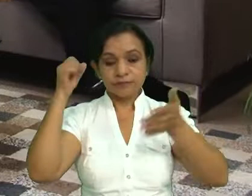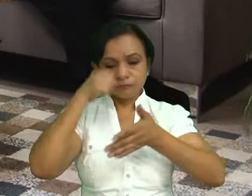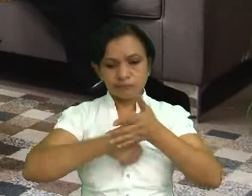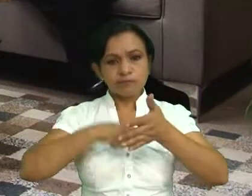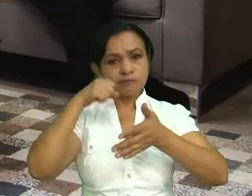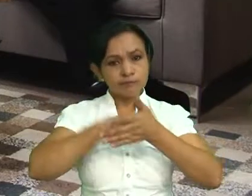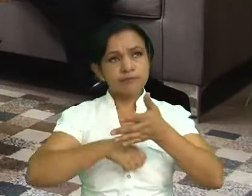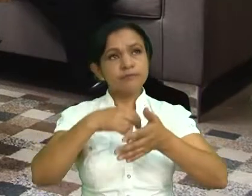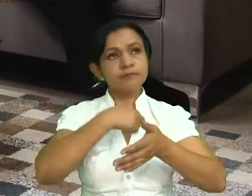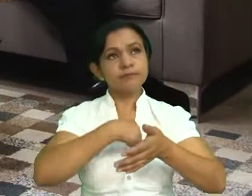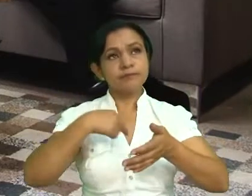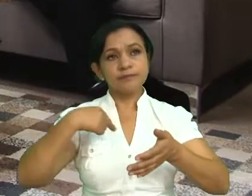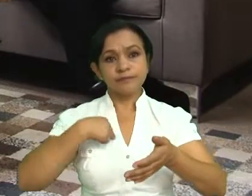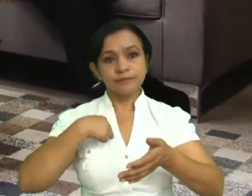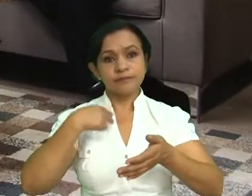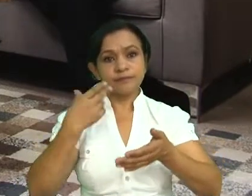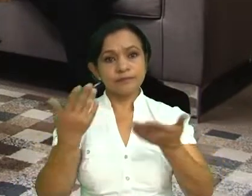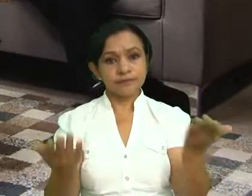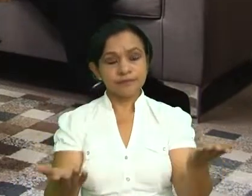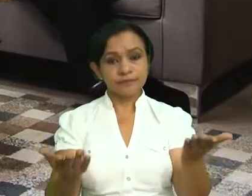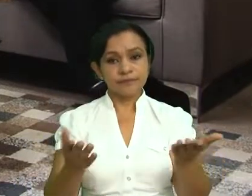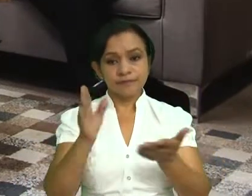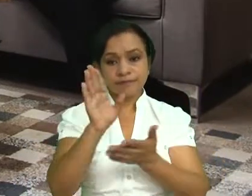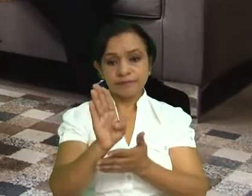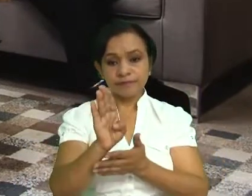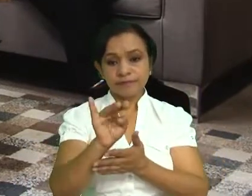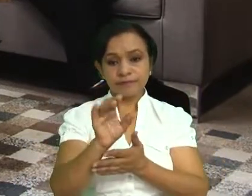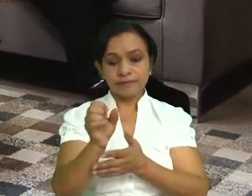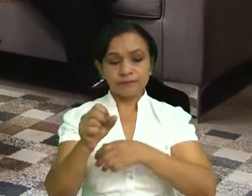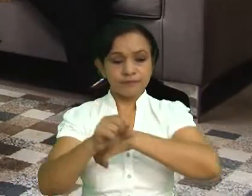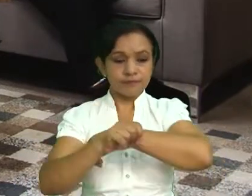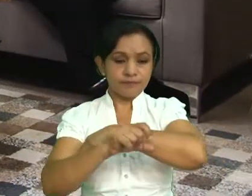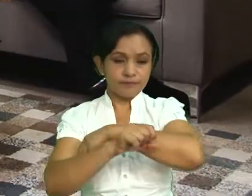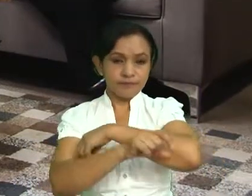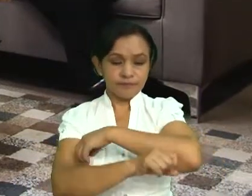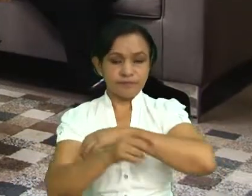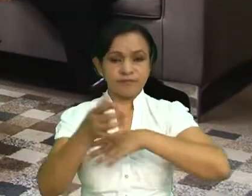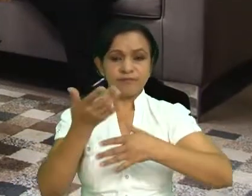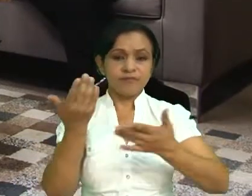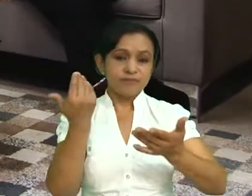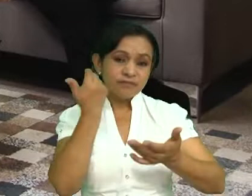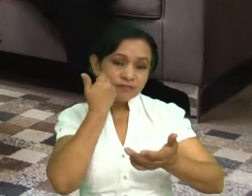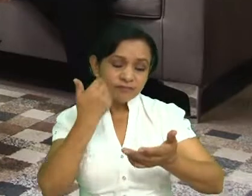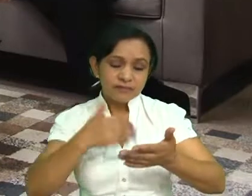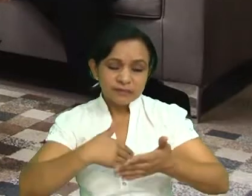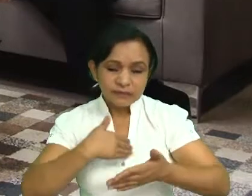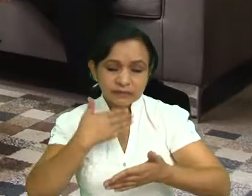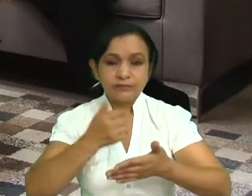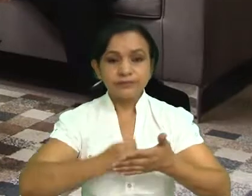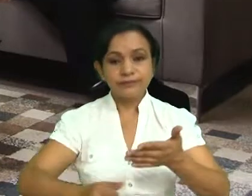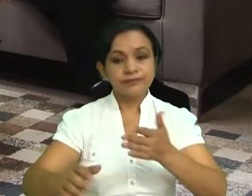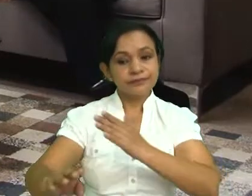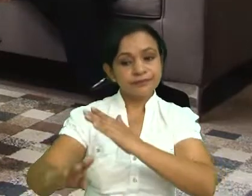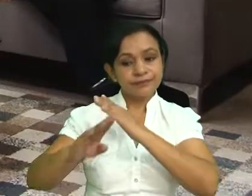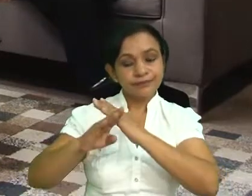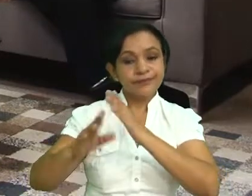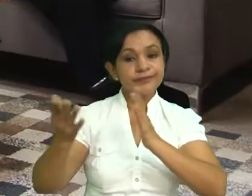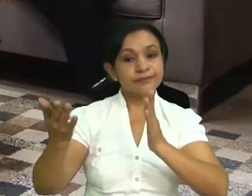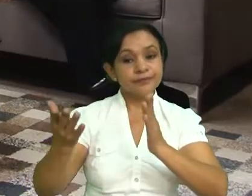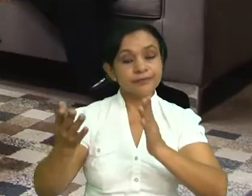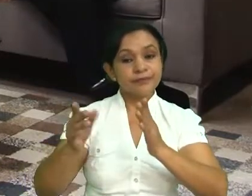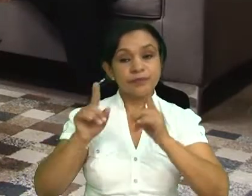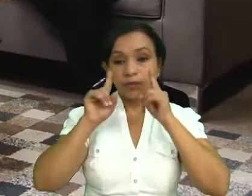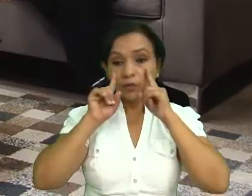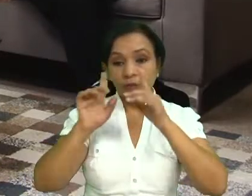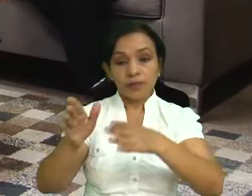hacemos articulado, la aplicación del Biorat, ¿verdad?, para la leptospirosis, evitando también esa enfermedad. Tenemos jornadas, como